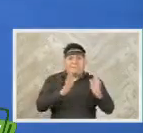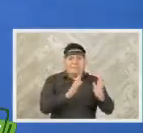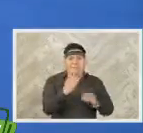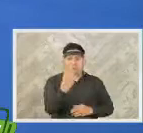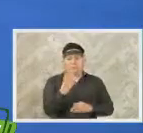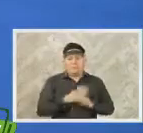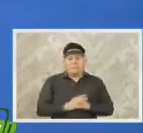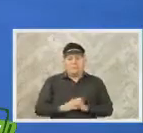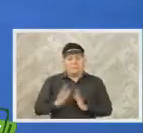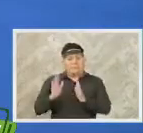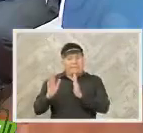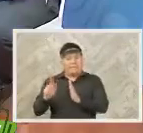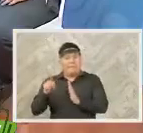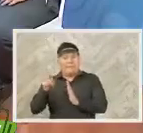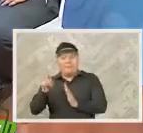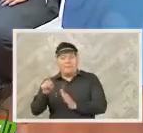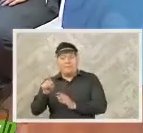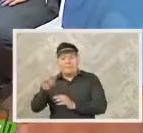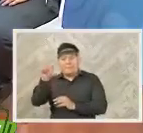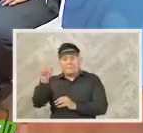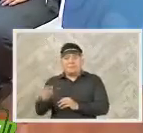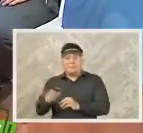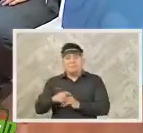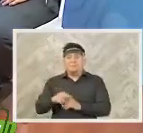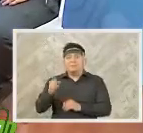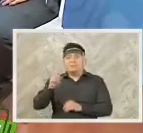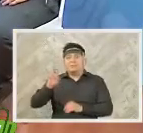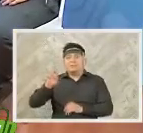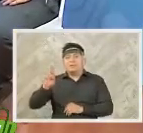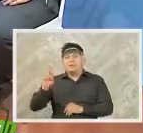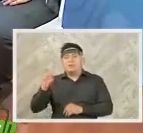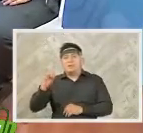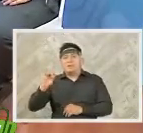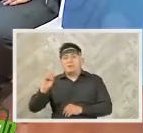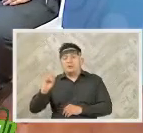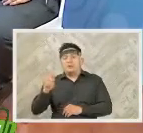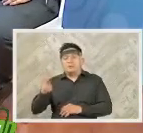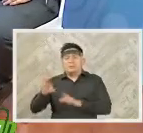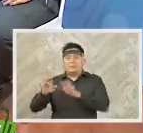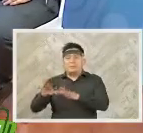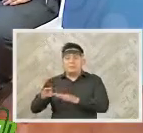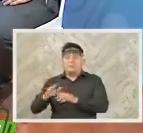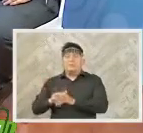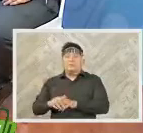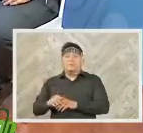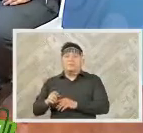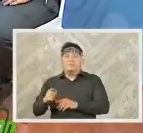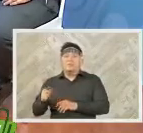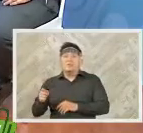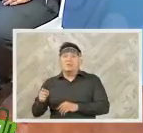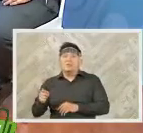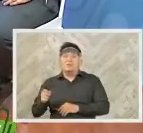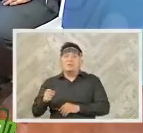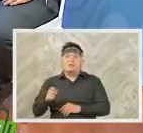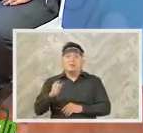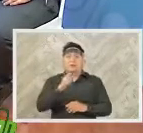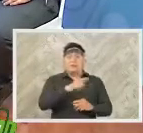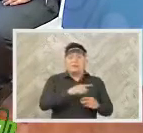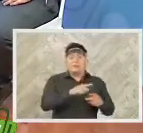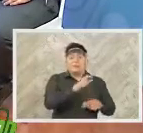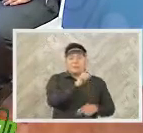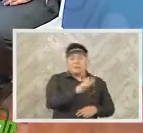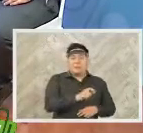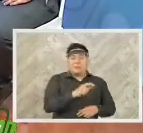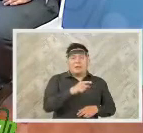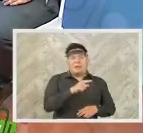a hablar con Sergio Maldonado, quien es el secretario de Desarrollo Social, y con Juan Diego Peña, quien es el secretario de Banco del Progreso, a quienes